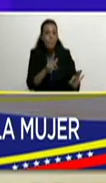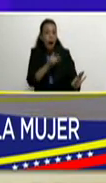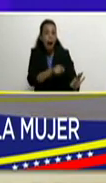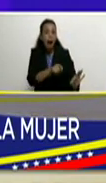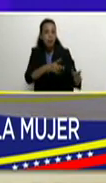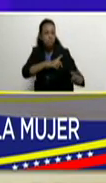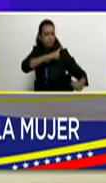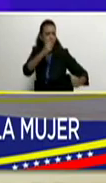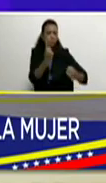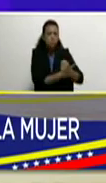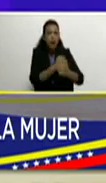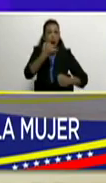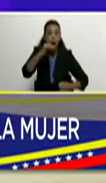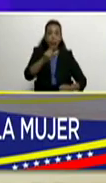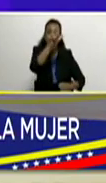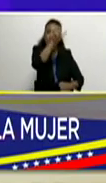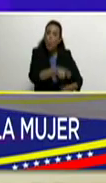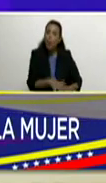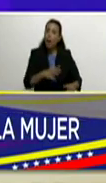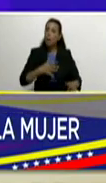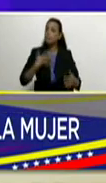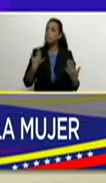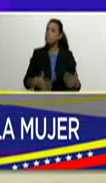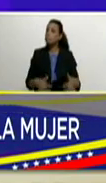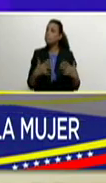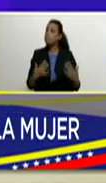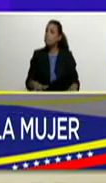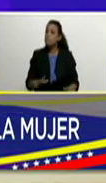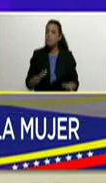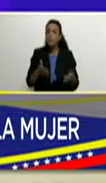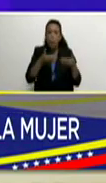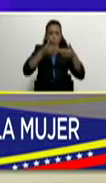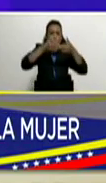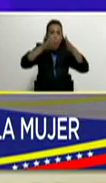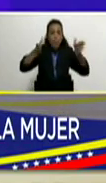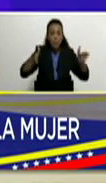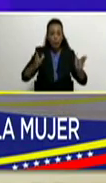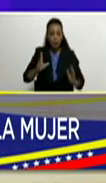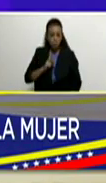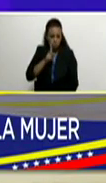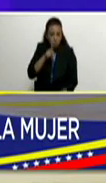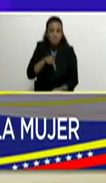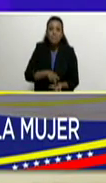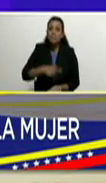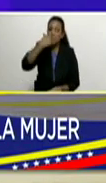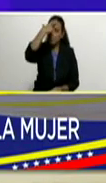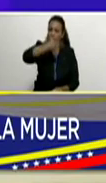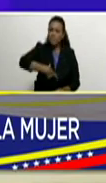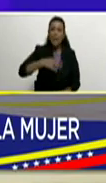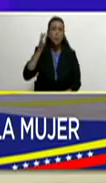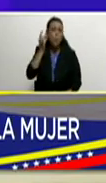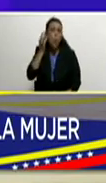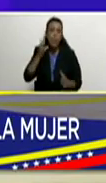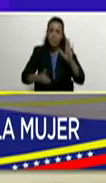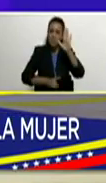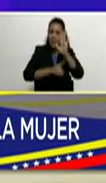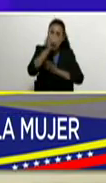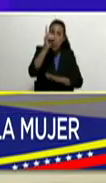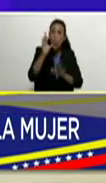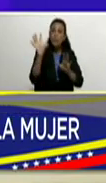el empoderamiento de la mujer venezolana, en abrirle oportunidades en todas las ramas del